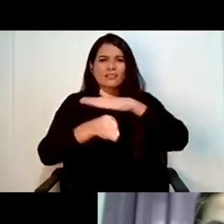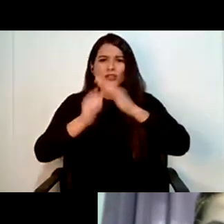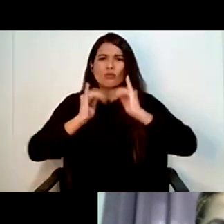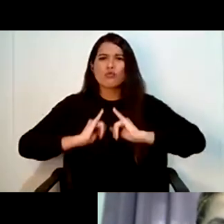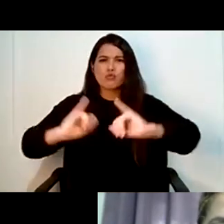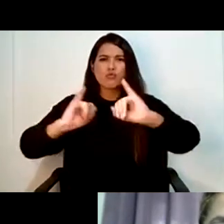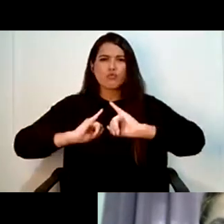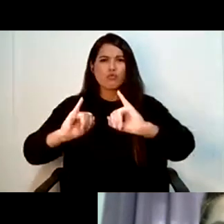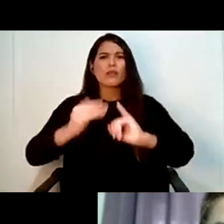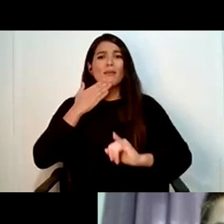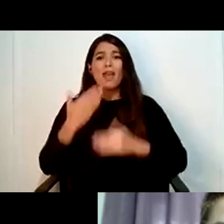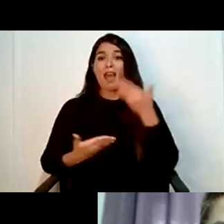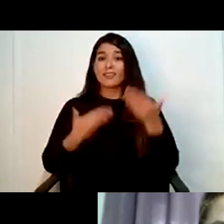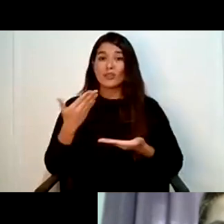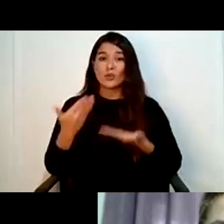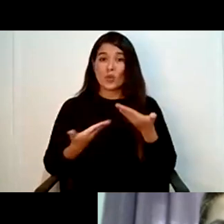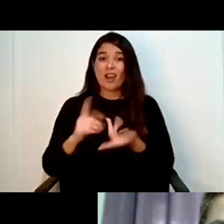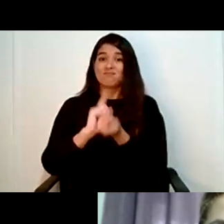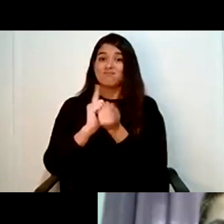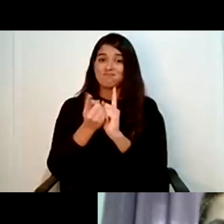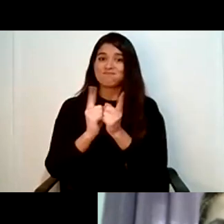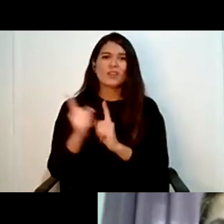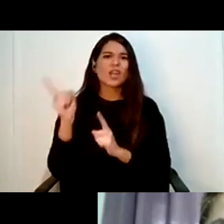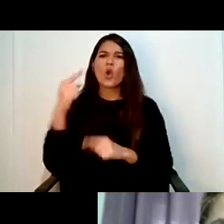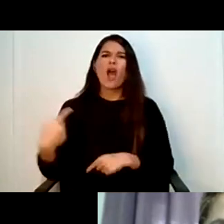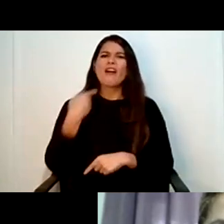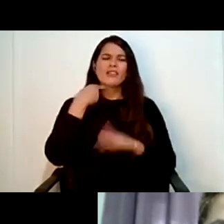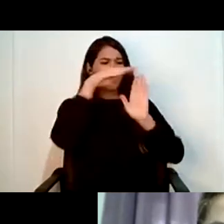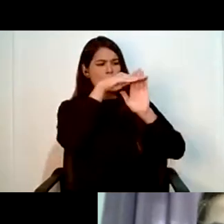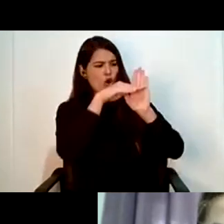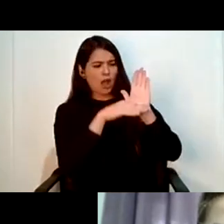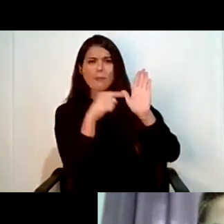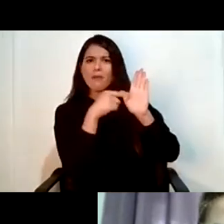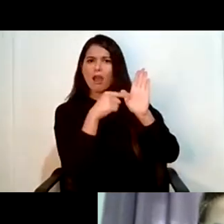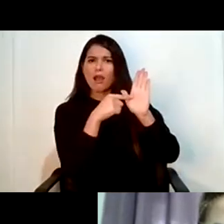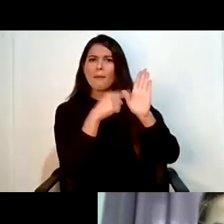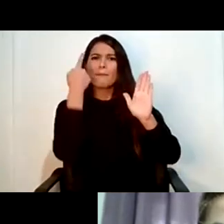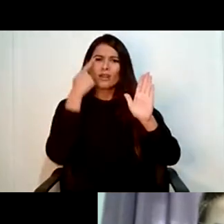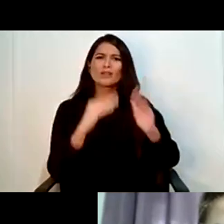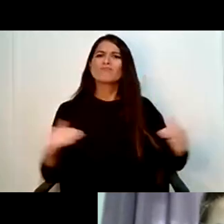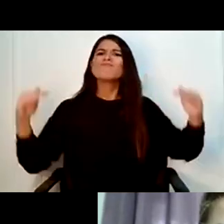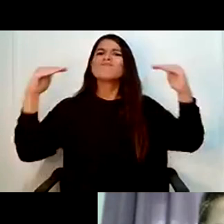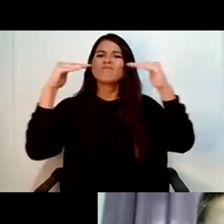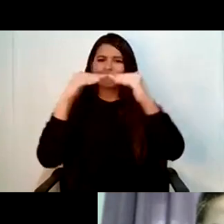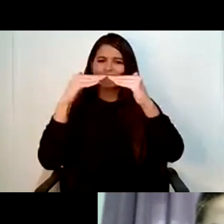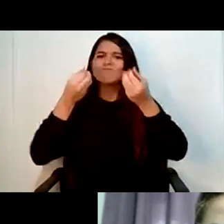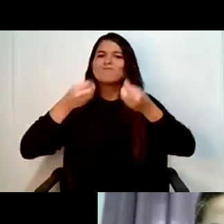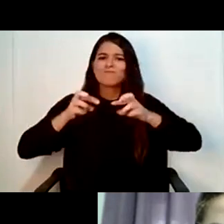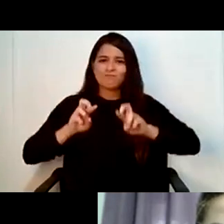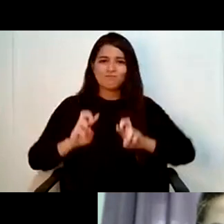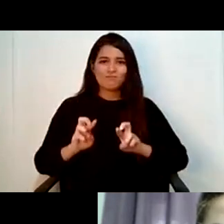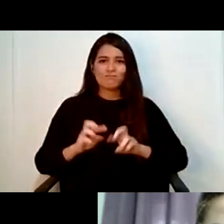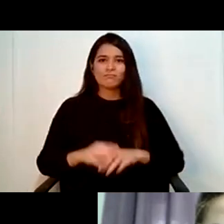actitudinales que no alteren los programas de estudio, pero que sí propicien la igualdad de oportunidades.